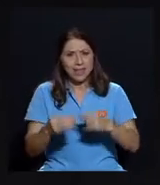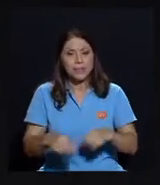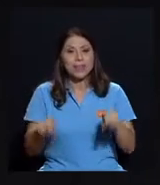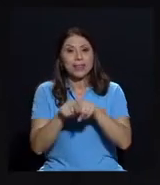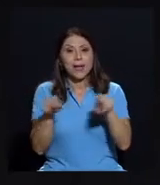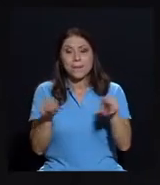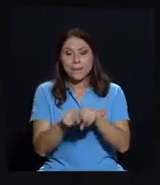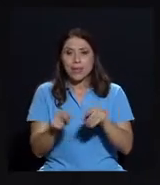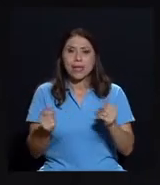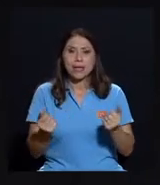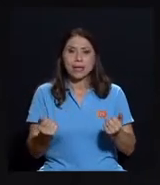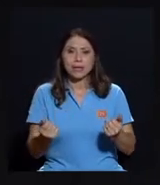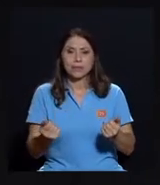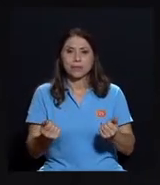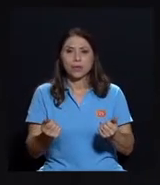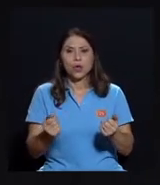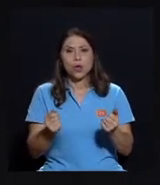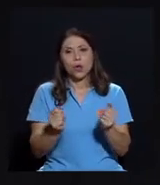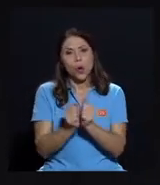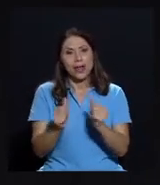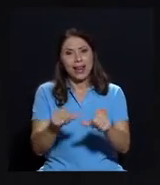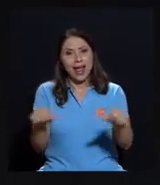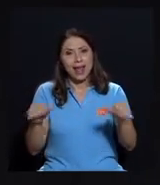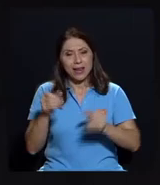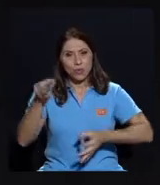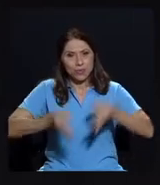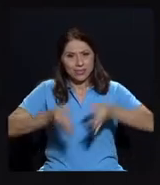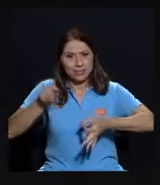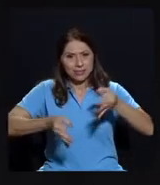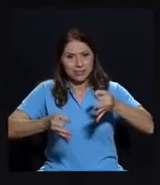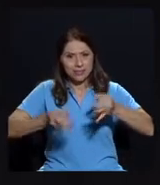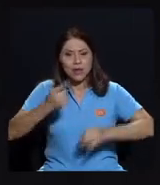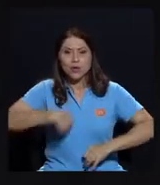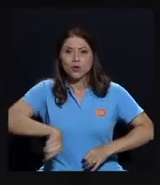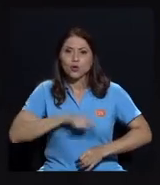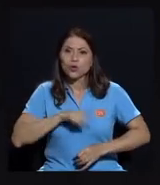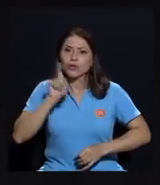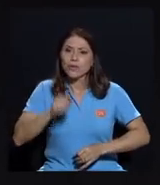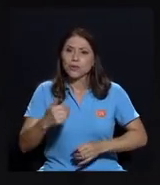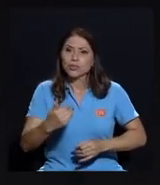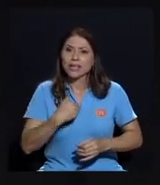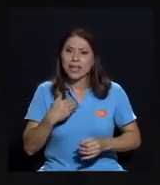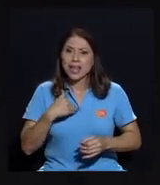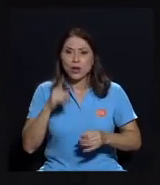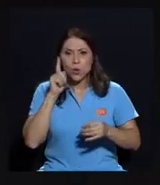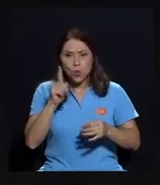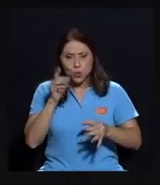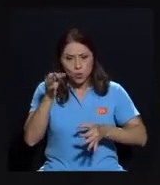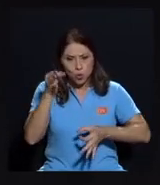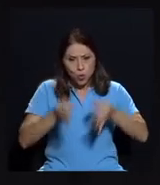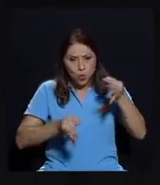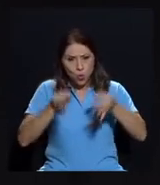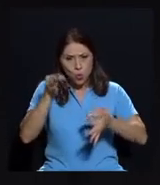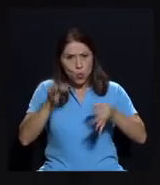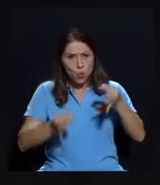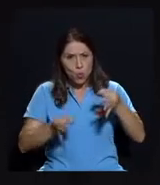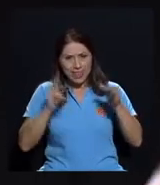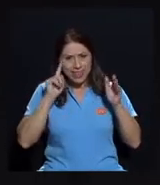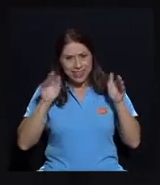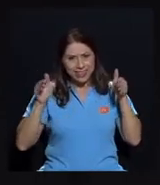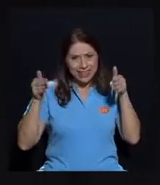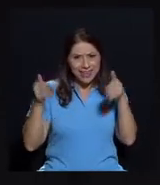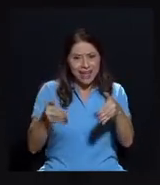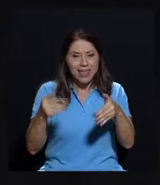desde la parte judicial tenemos que tener una judicatura dedicada para llevar los